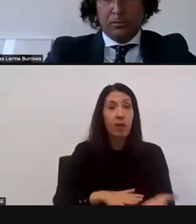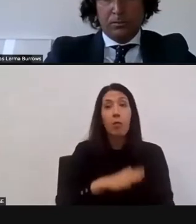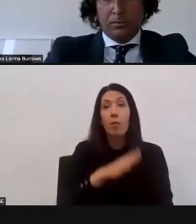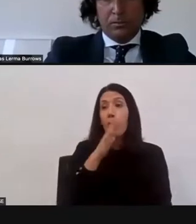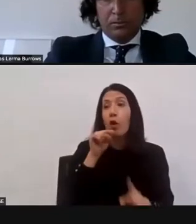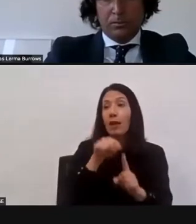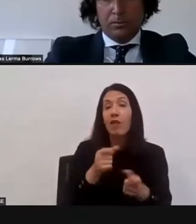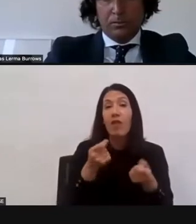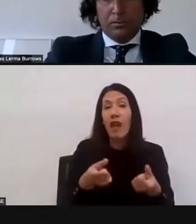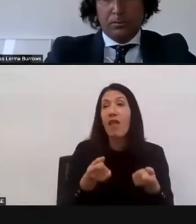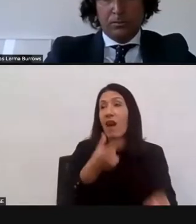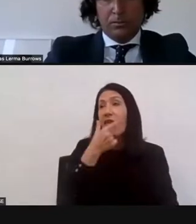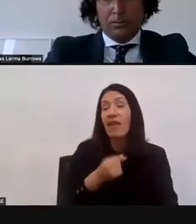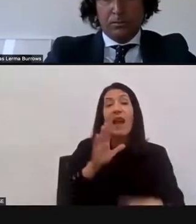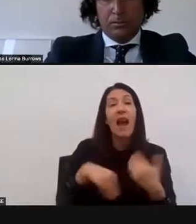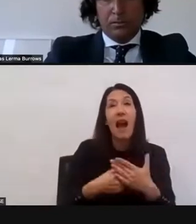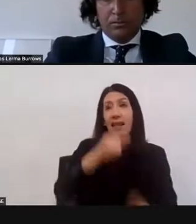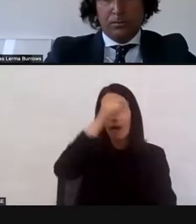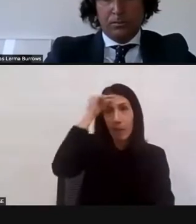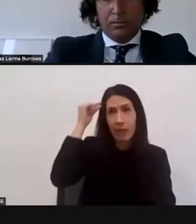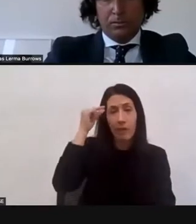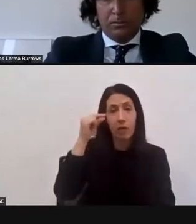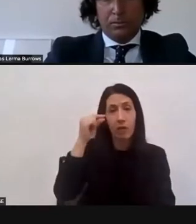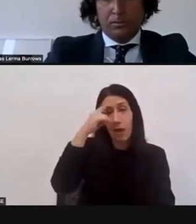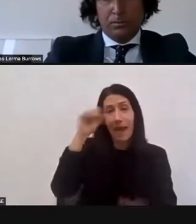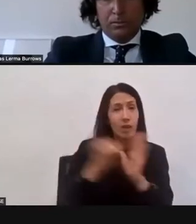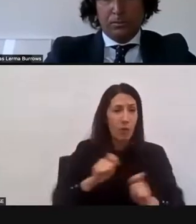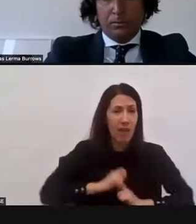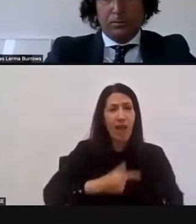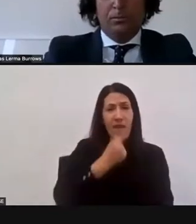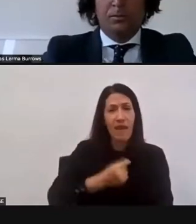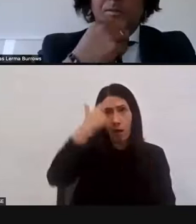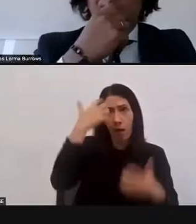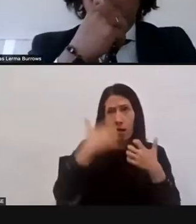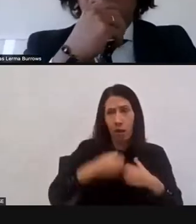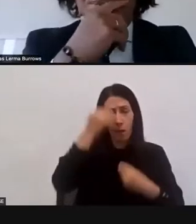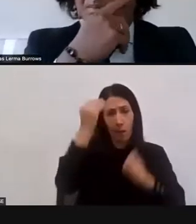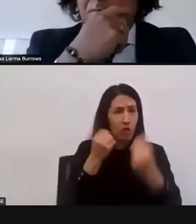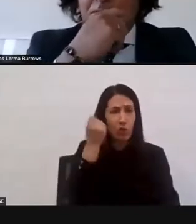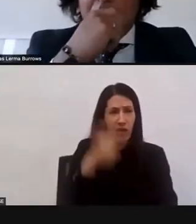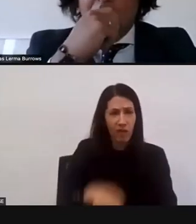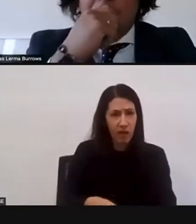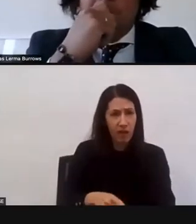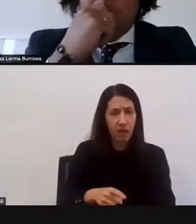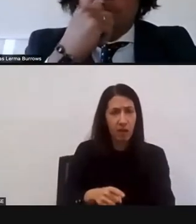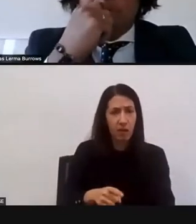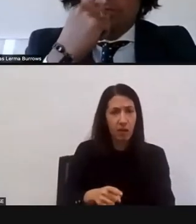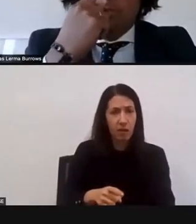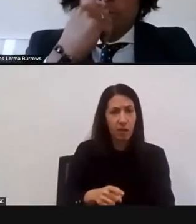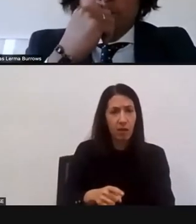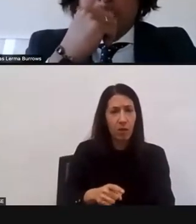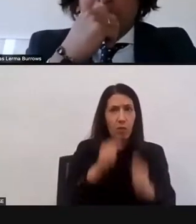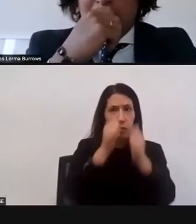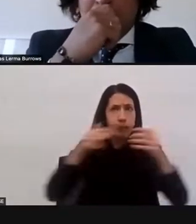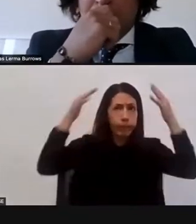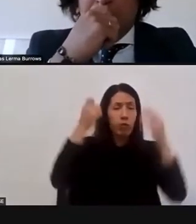facilitar todo, facilitamos hasta el pensamiento. El estereotipo facilita mucho nuestras ideas, no tenemos que pensar ni caracterizar nada